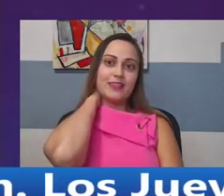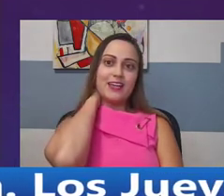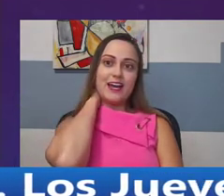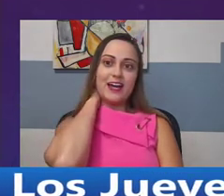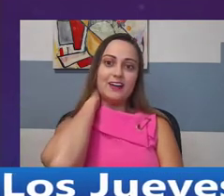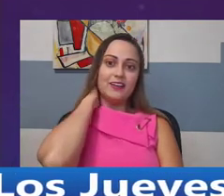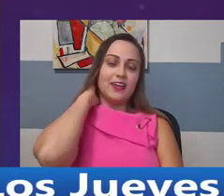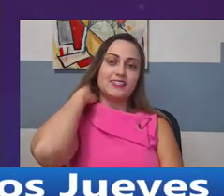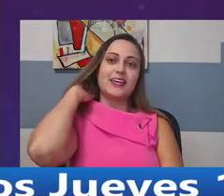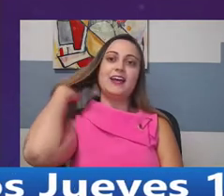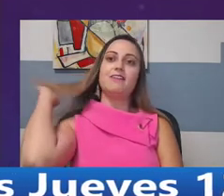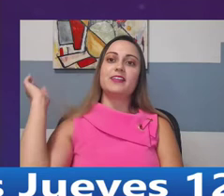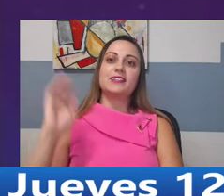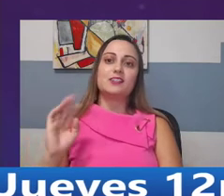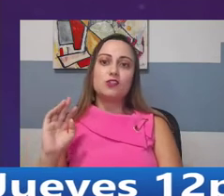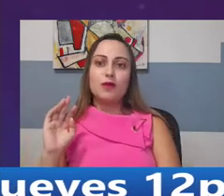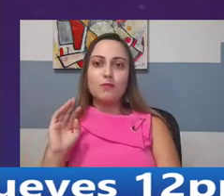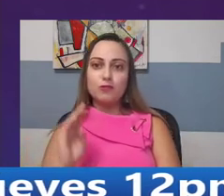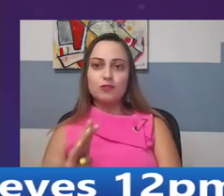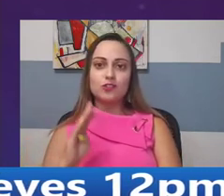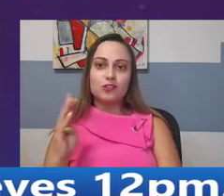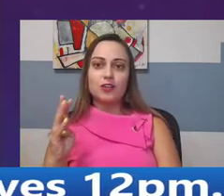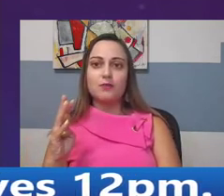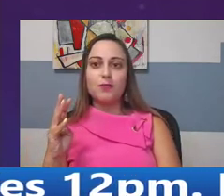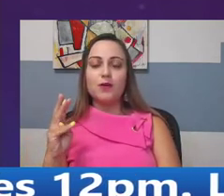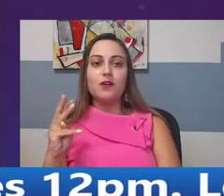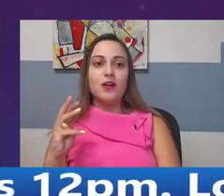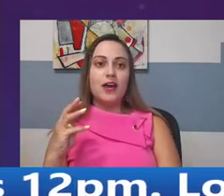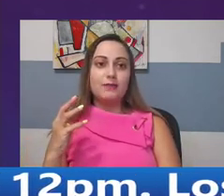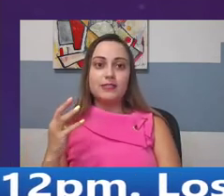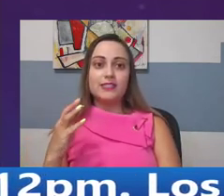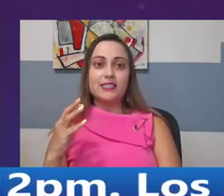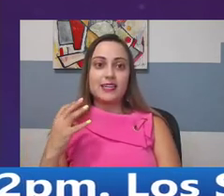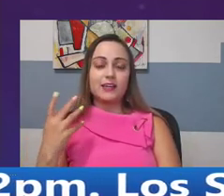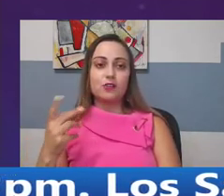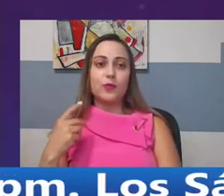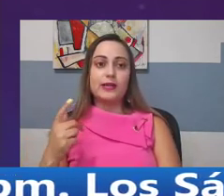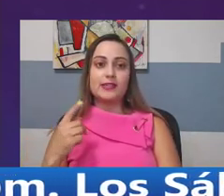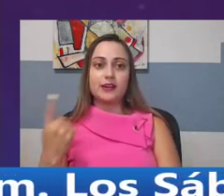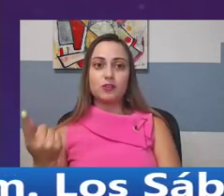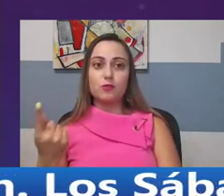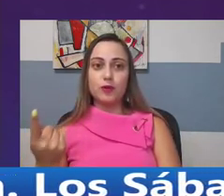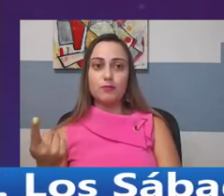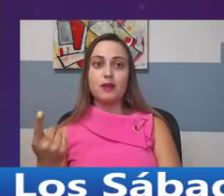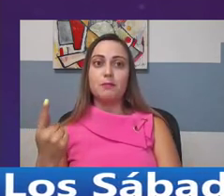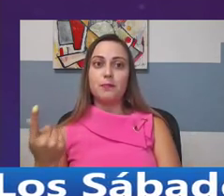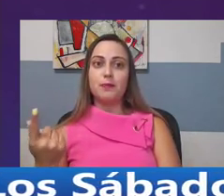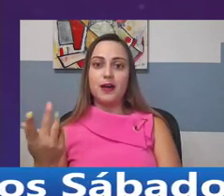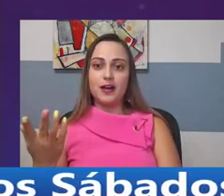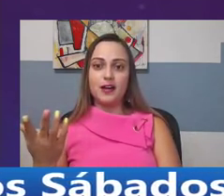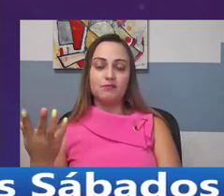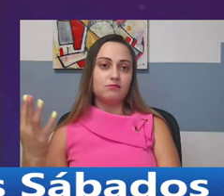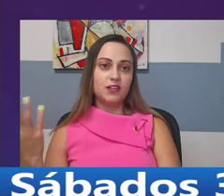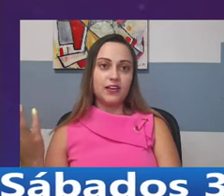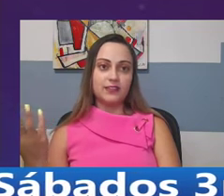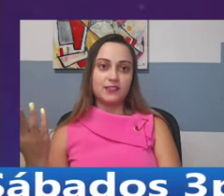desventaja es que la verdad se toma mucho tiempo, hay veces hasta que tú puedas cerrar tu primer